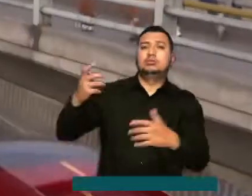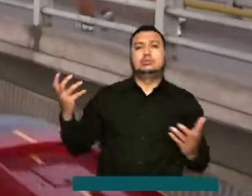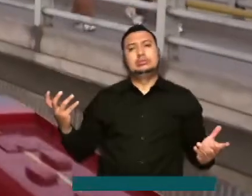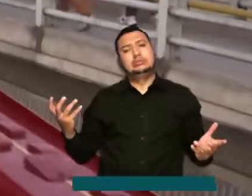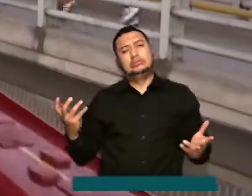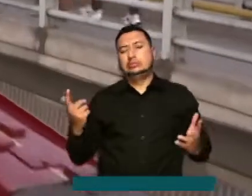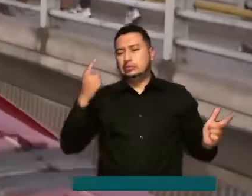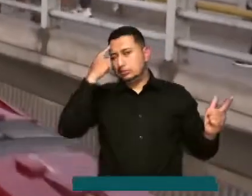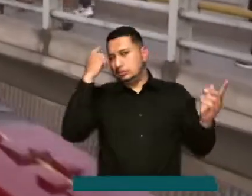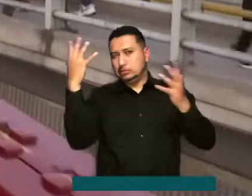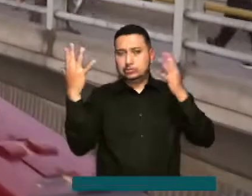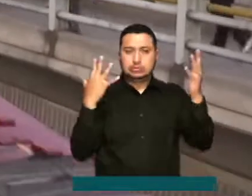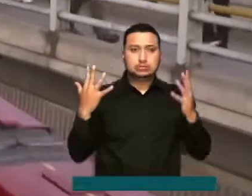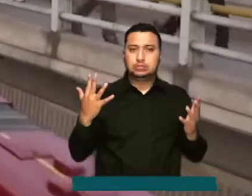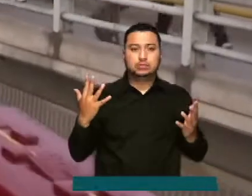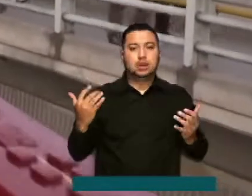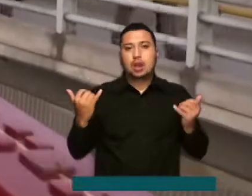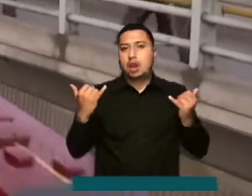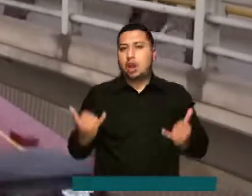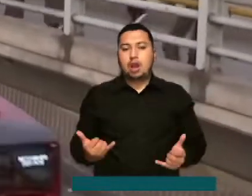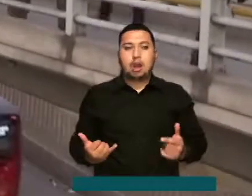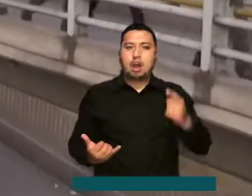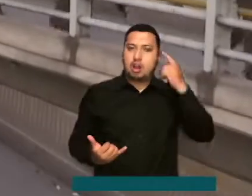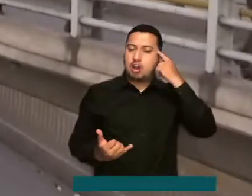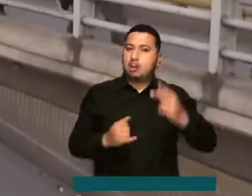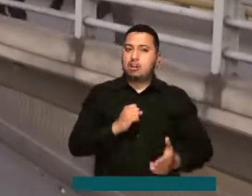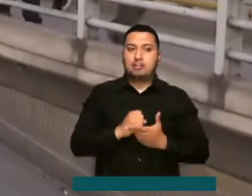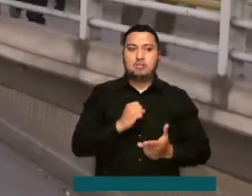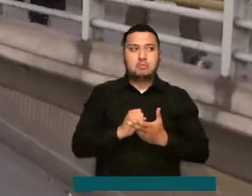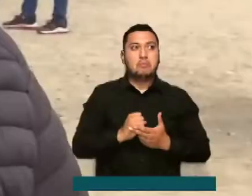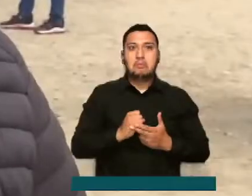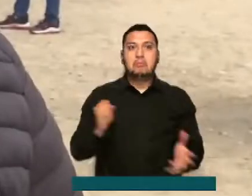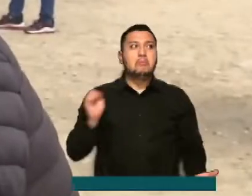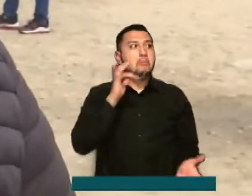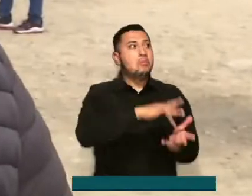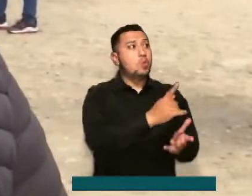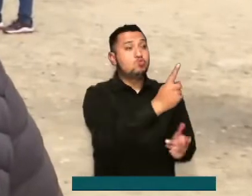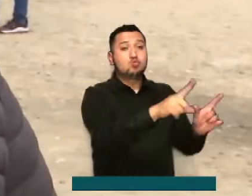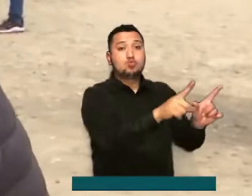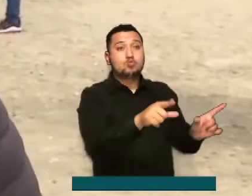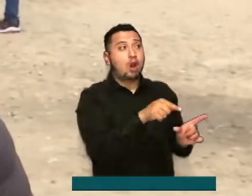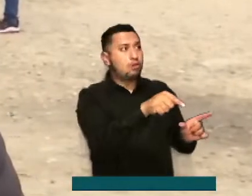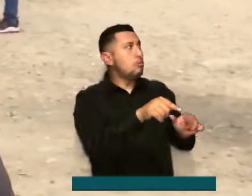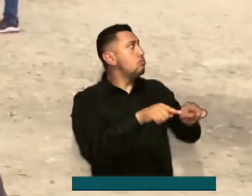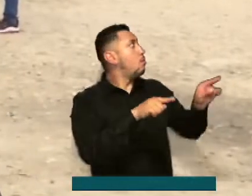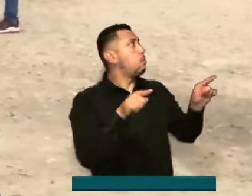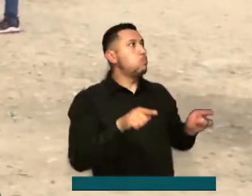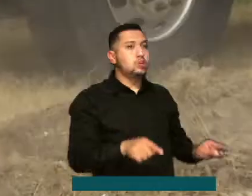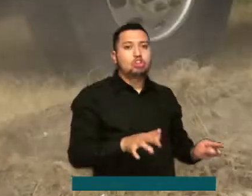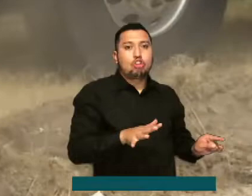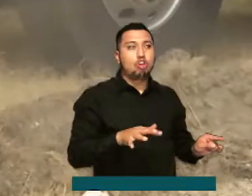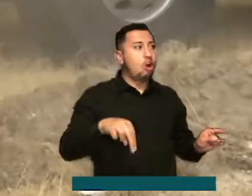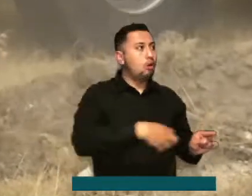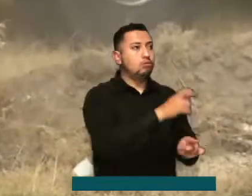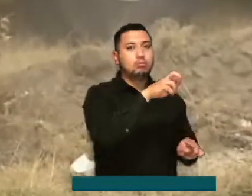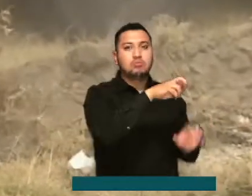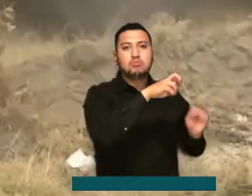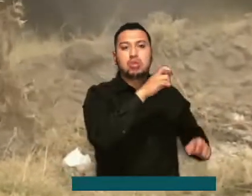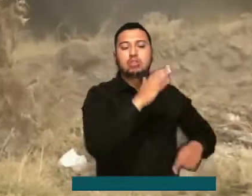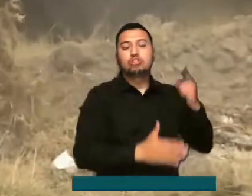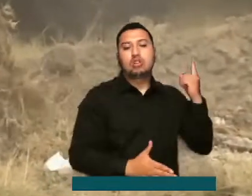tiempo acá ya por tiempo, por economía, pues de verdad se nos va a facilitar muchísimo más.